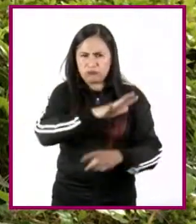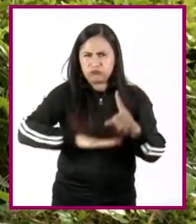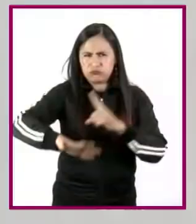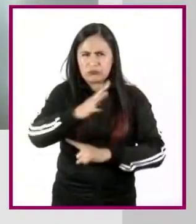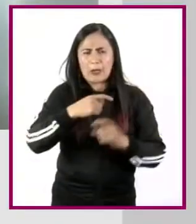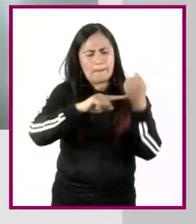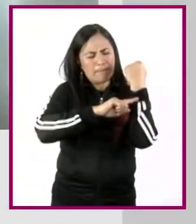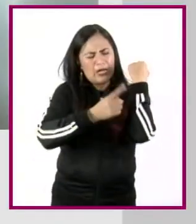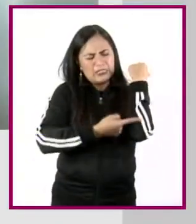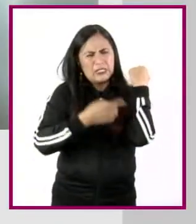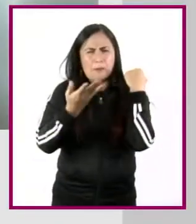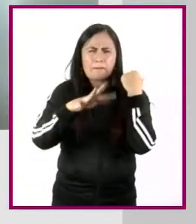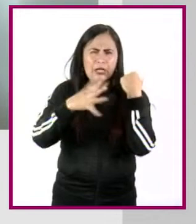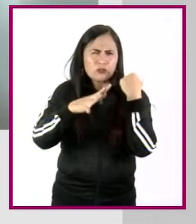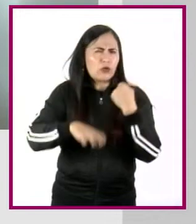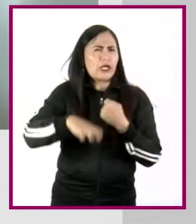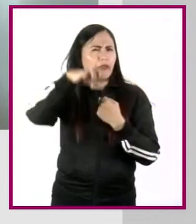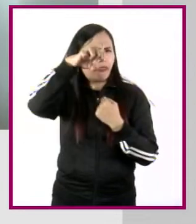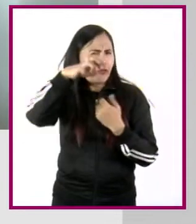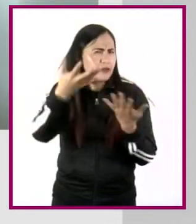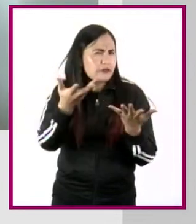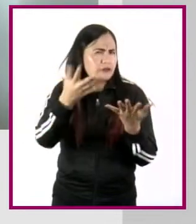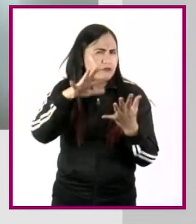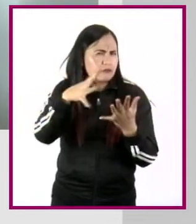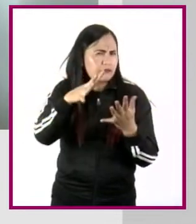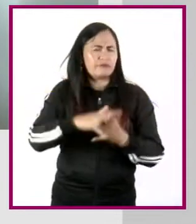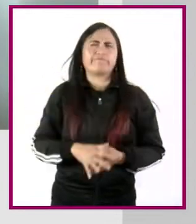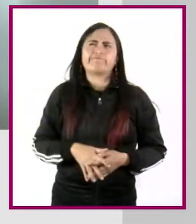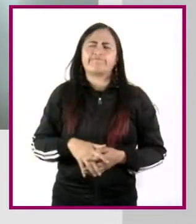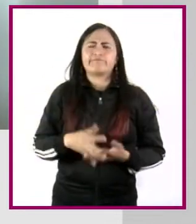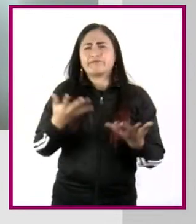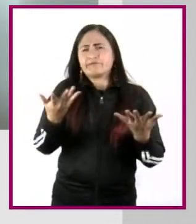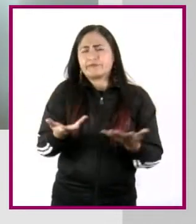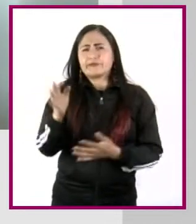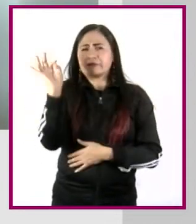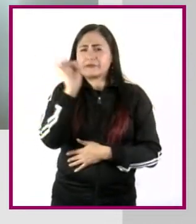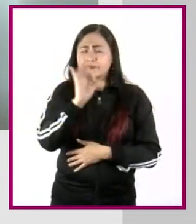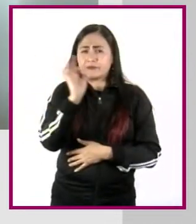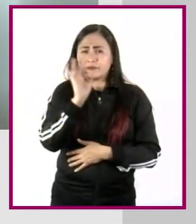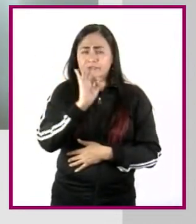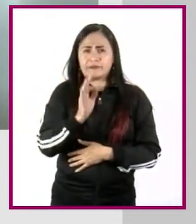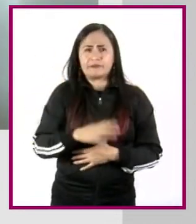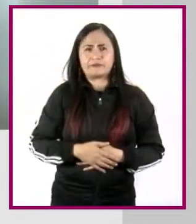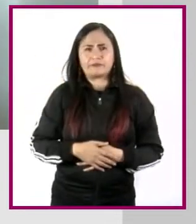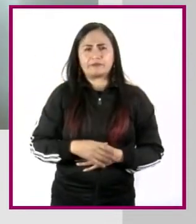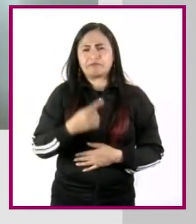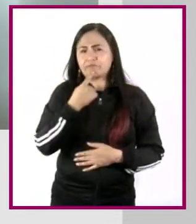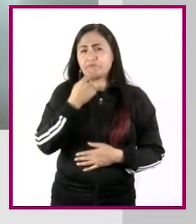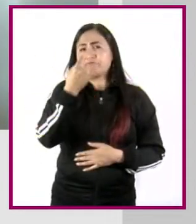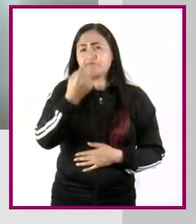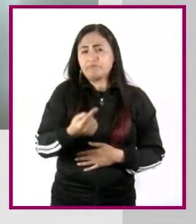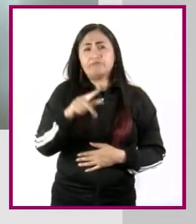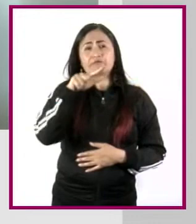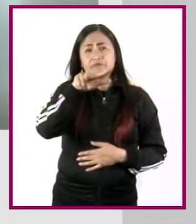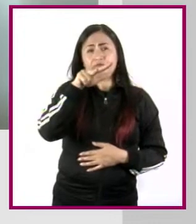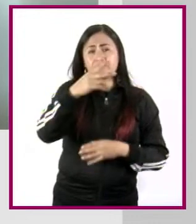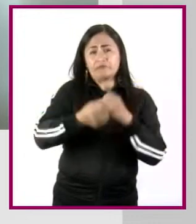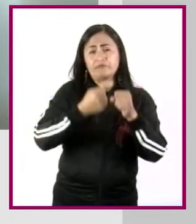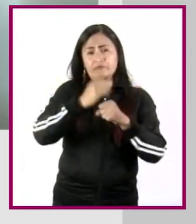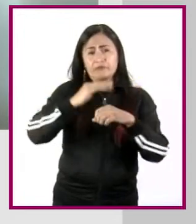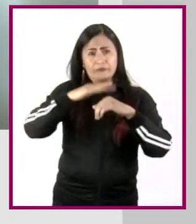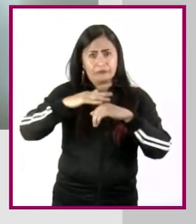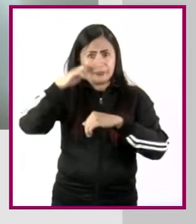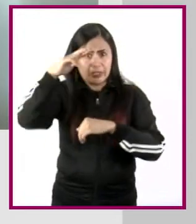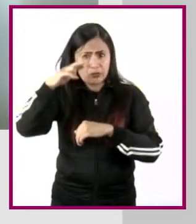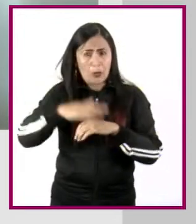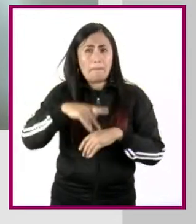embarazo? Es complicado, o sea, nos parece complejo. De primera podríamos de facto decir de 18 años hacia adelante, pero